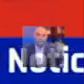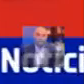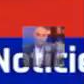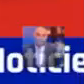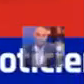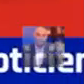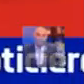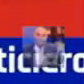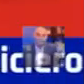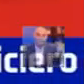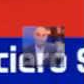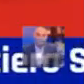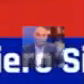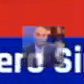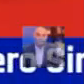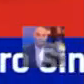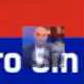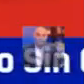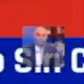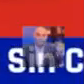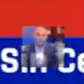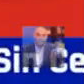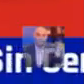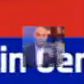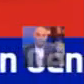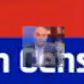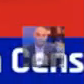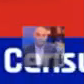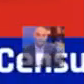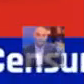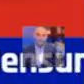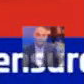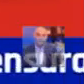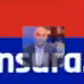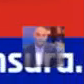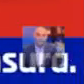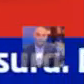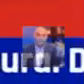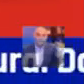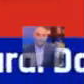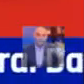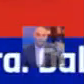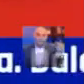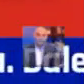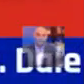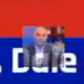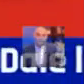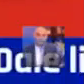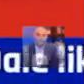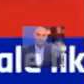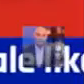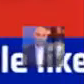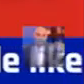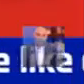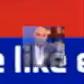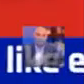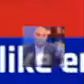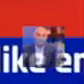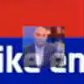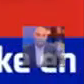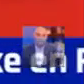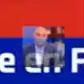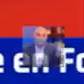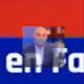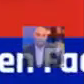para conducir el espacio que orgullosamente conduces los sábados a mediodía en Sin Censura TV, Sin Censura Media y Sin